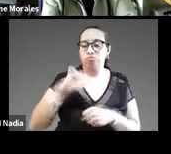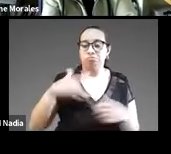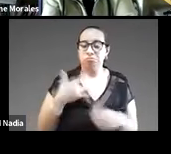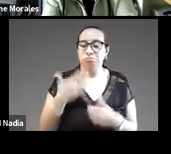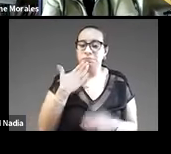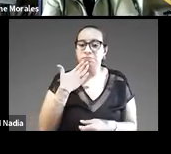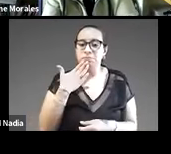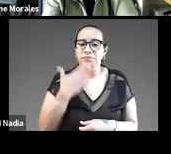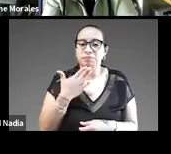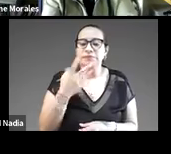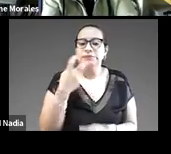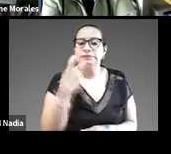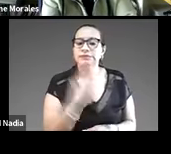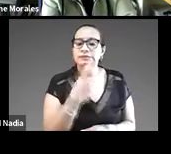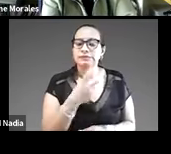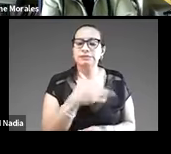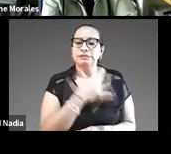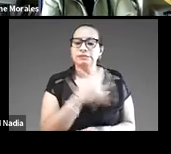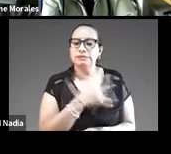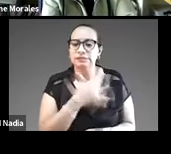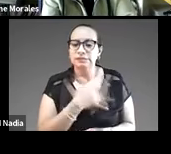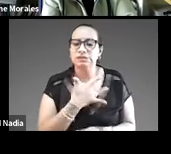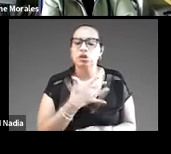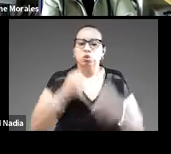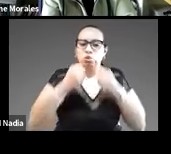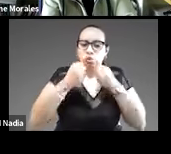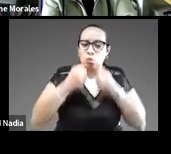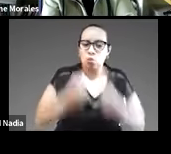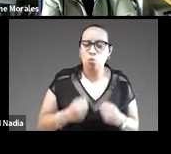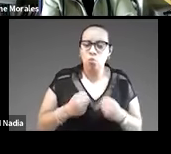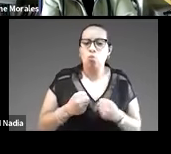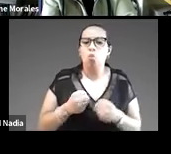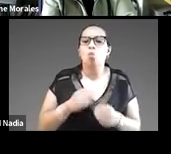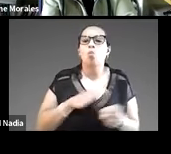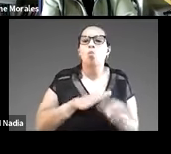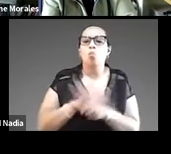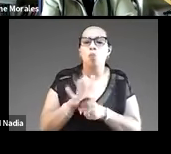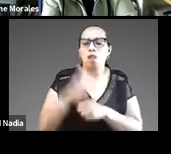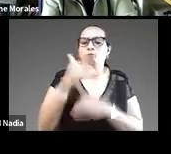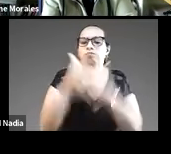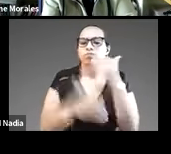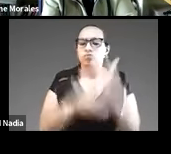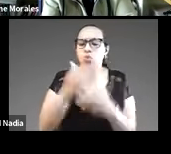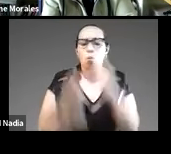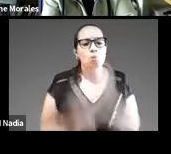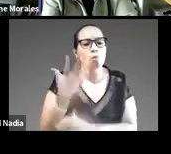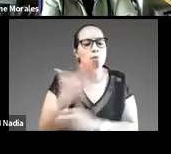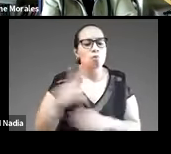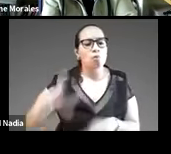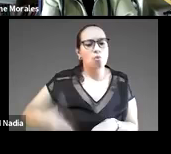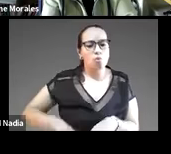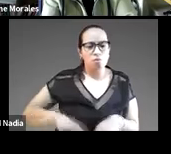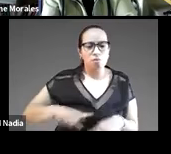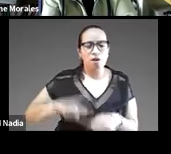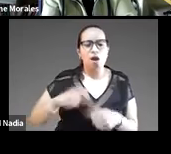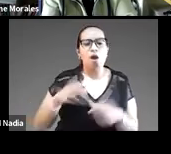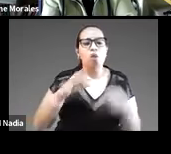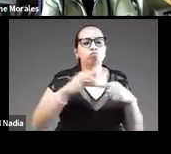con esta sensación y convencida de que los procesos de nueva gobernanza nos